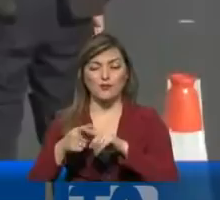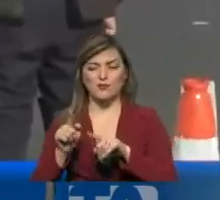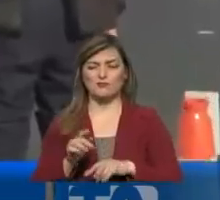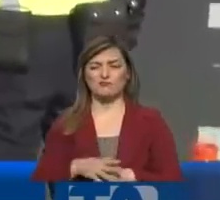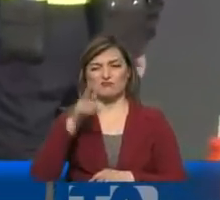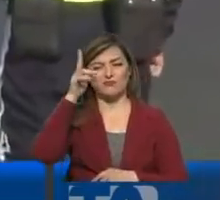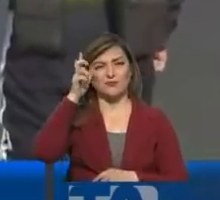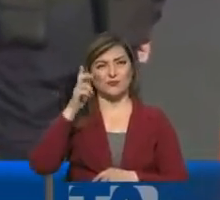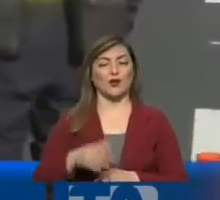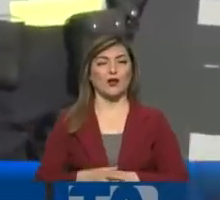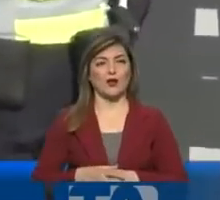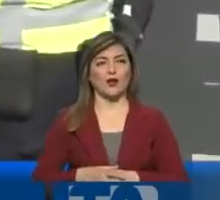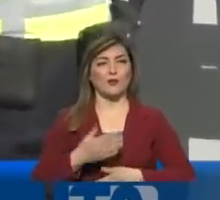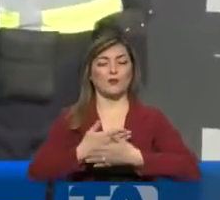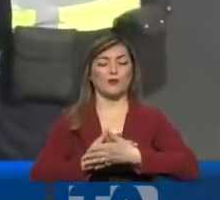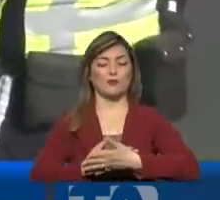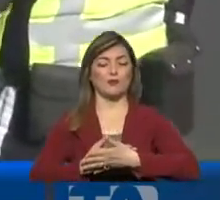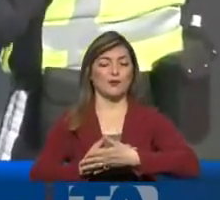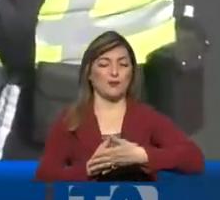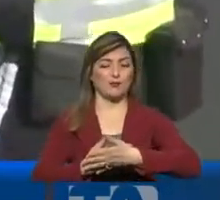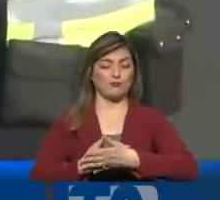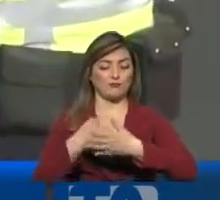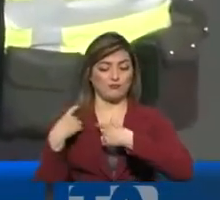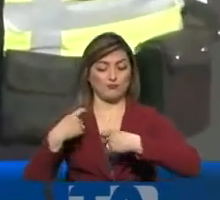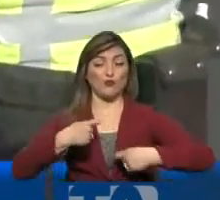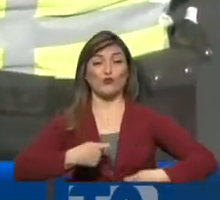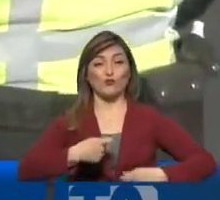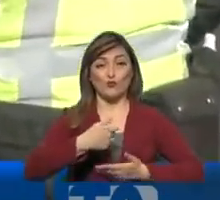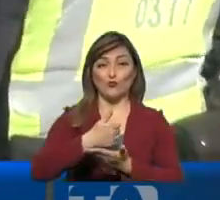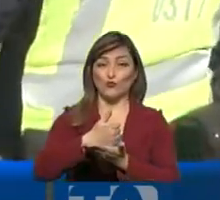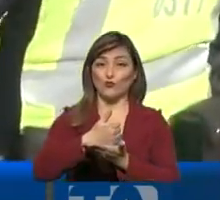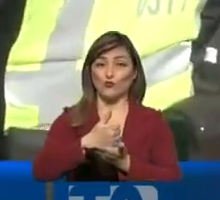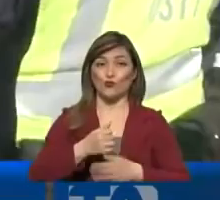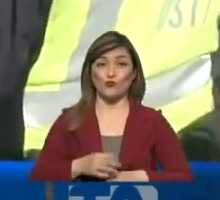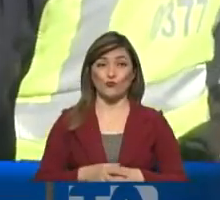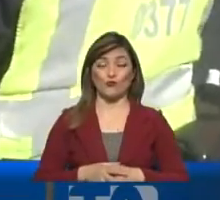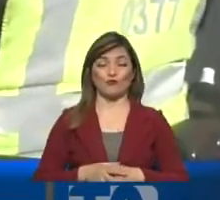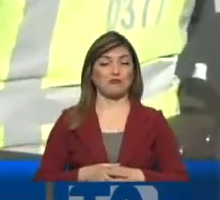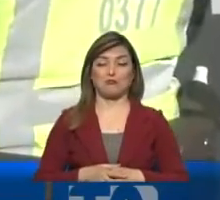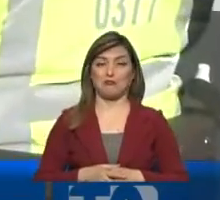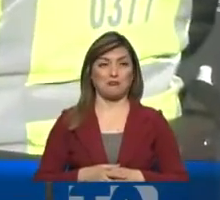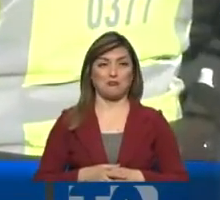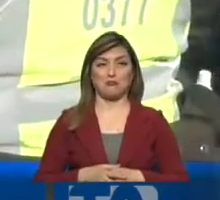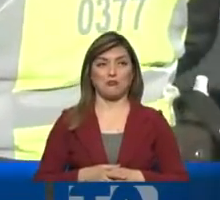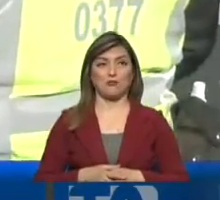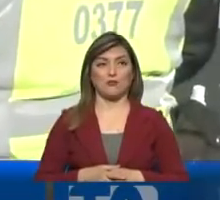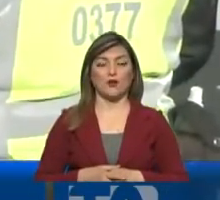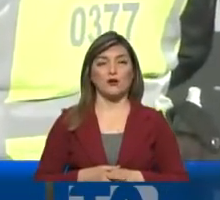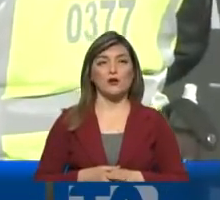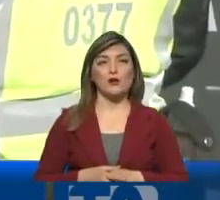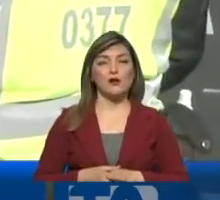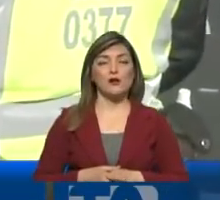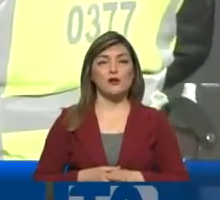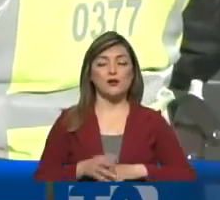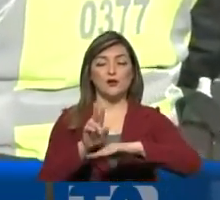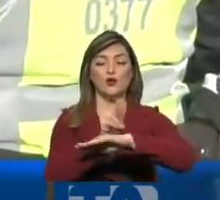que el ponerles el cinturón de seguridad a los más pequeñitos les ayuda, pero en realidad esto no es tan cierto. Es verdad, se